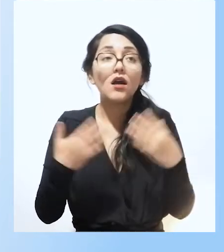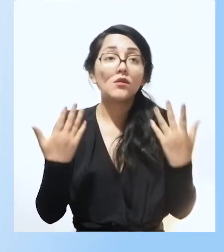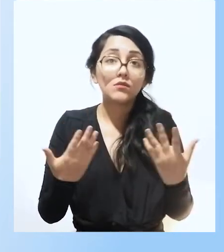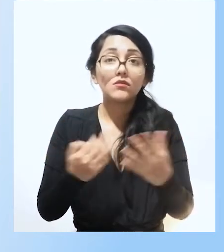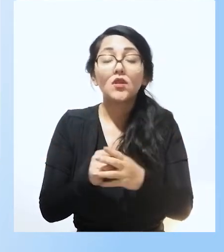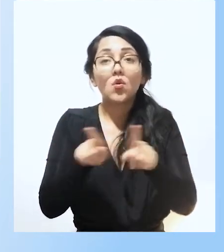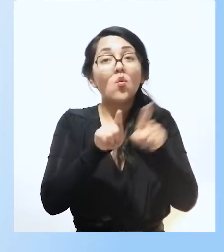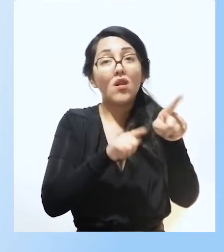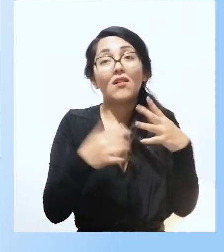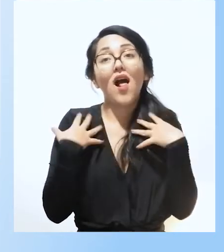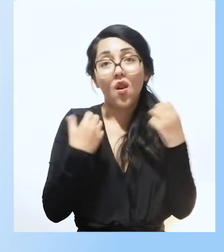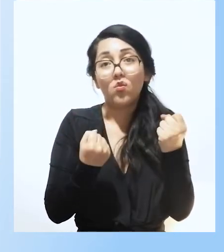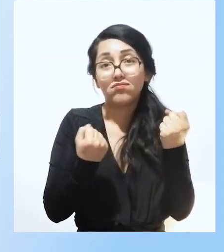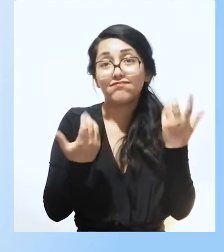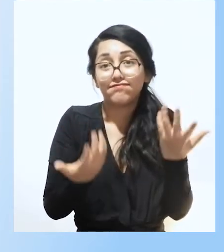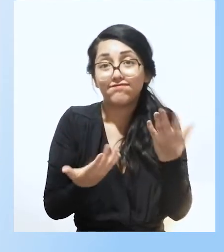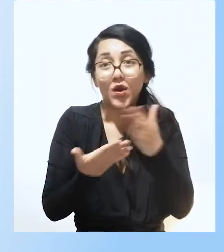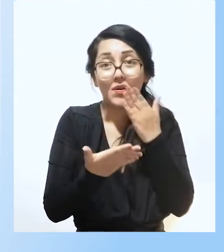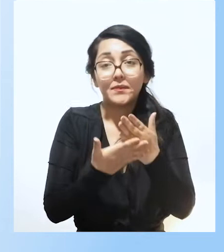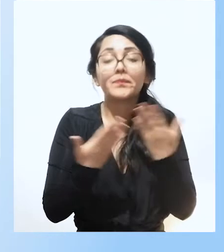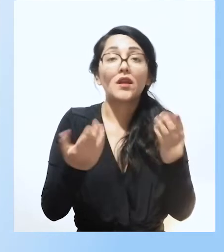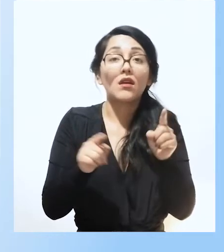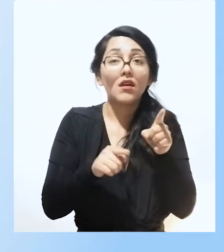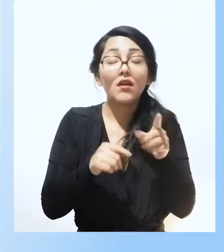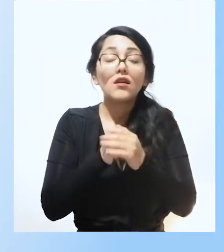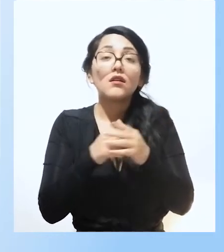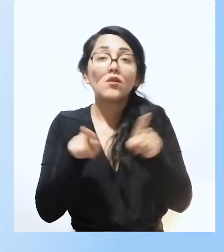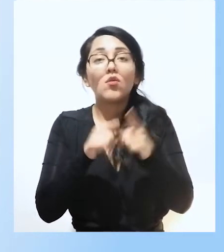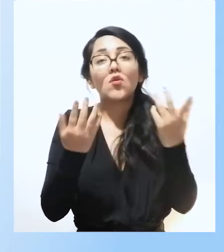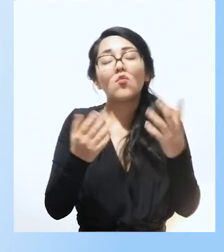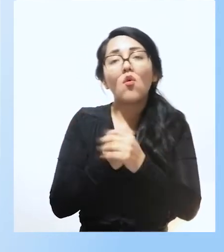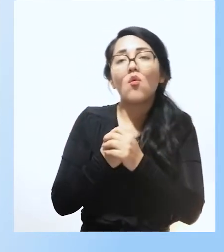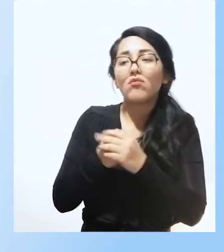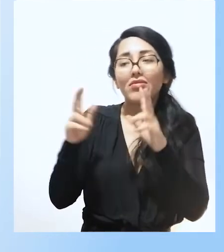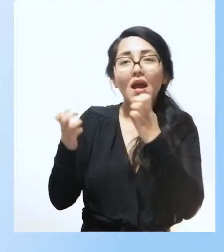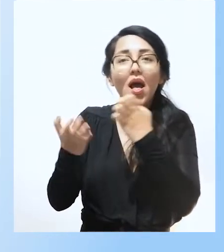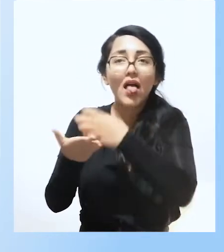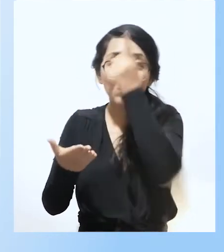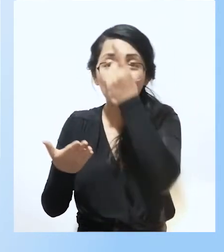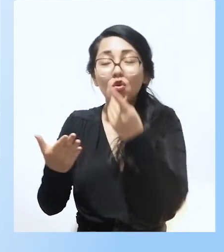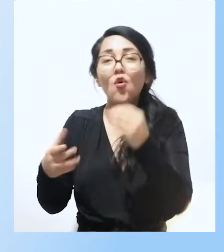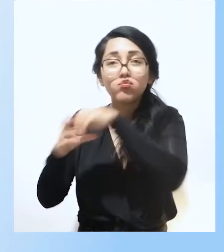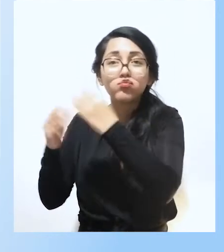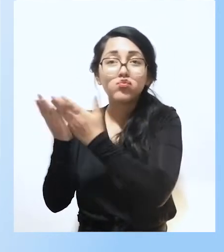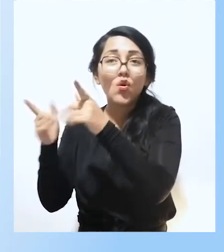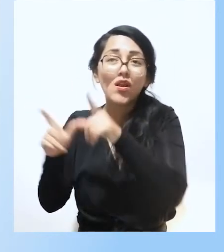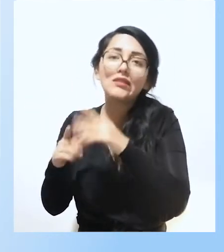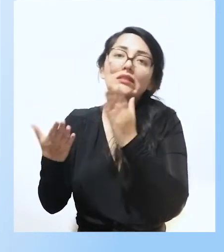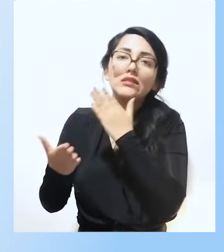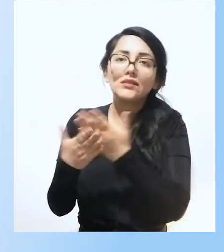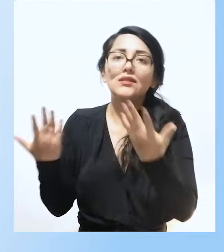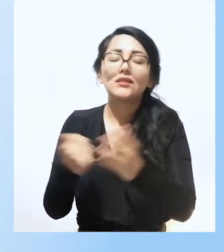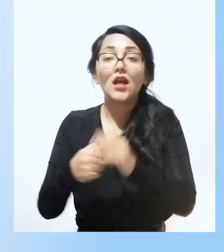su estado de salud, lo cual va a repercutir no solamente en su trayectoria educativa, sino en su permanencia en el sistema educativo. La pandemia ha puesto